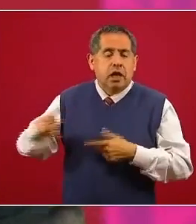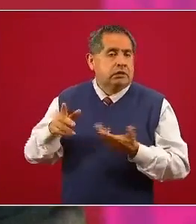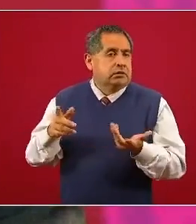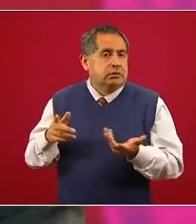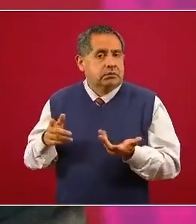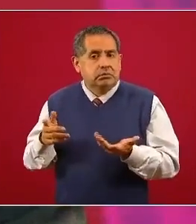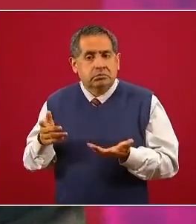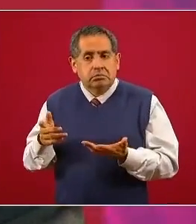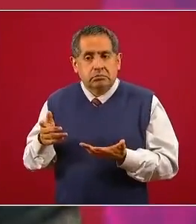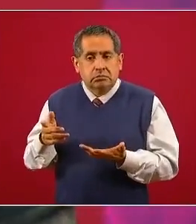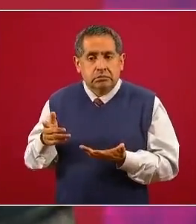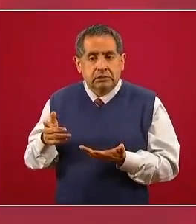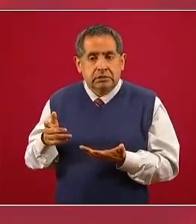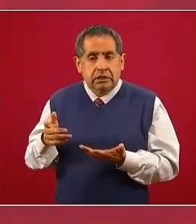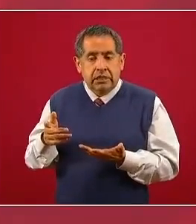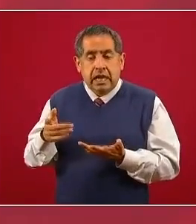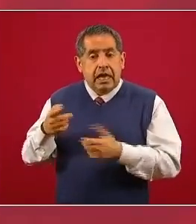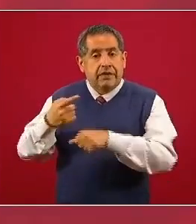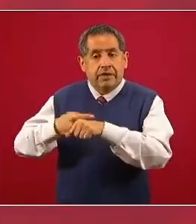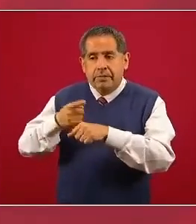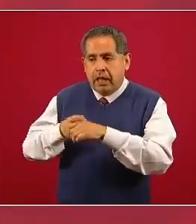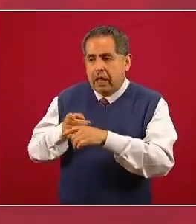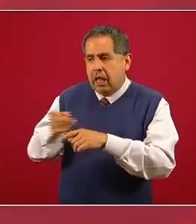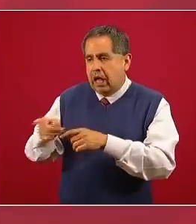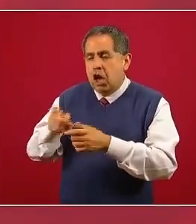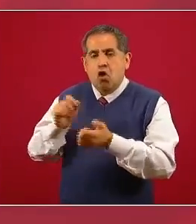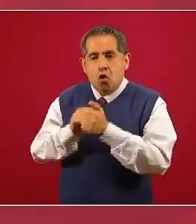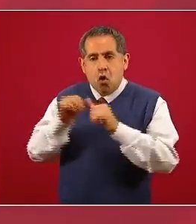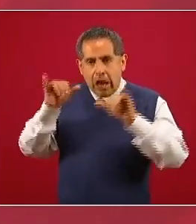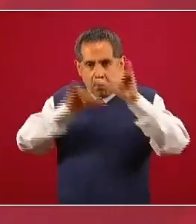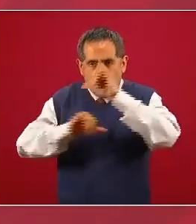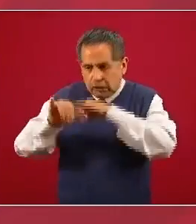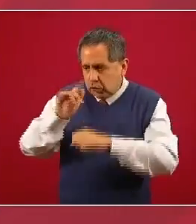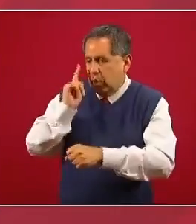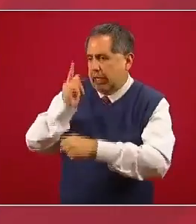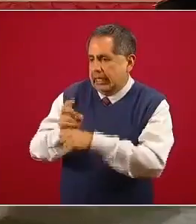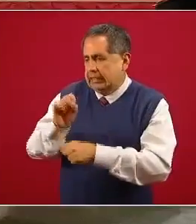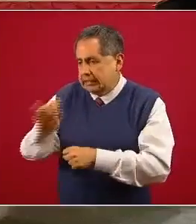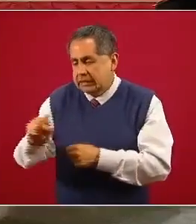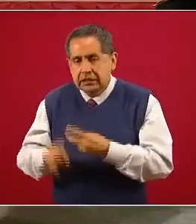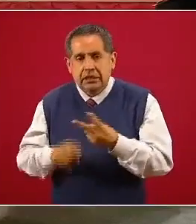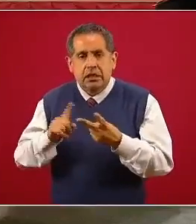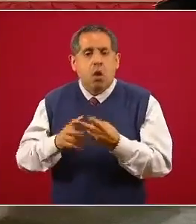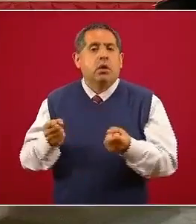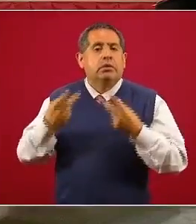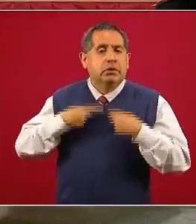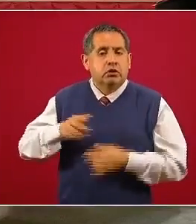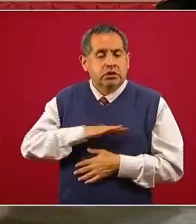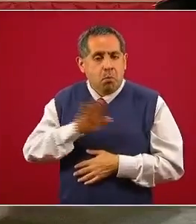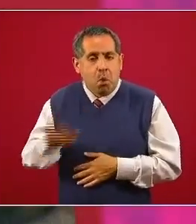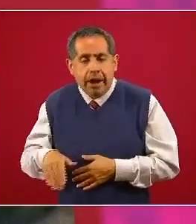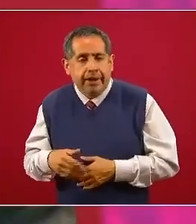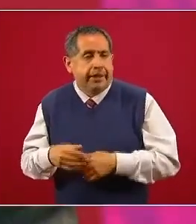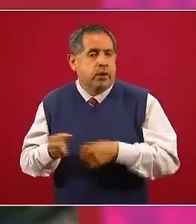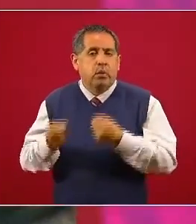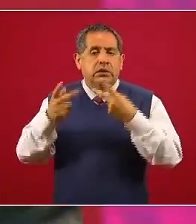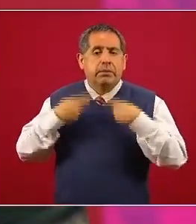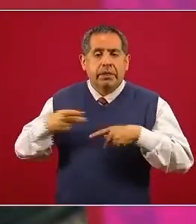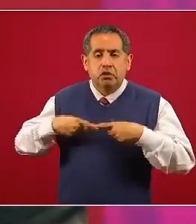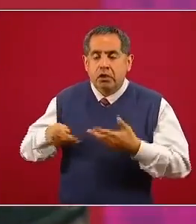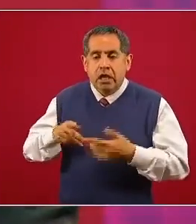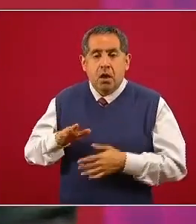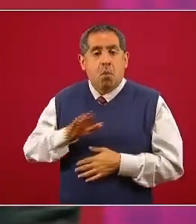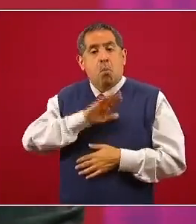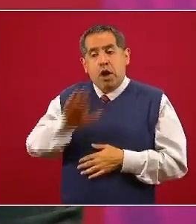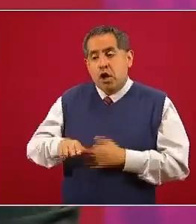con enfermedad diagnosticada por laboratorio, en el conjunto de personas que fallecen, en el conjunto de personas